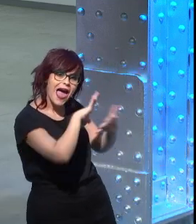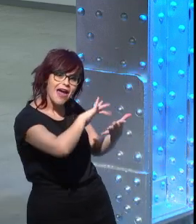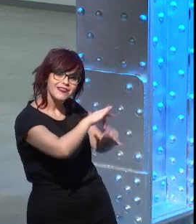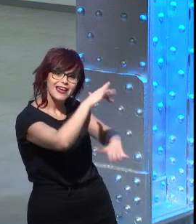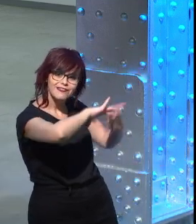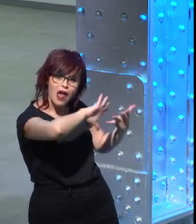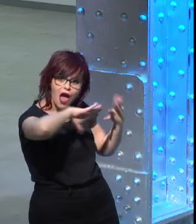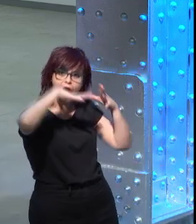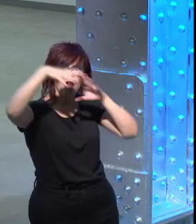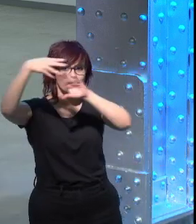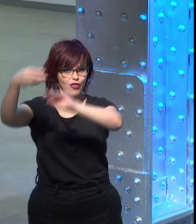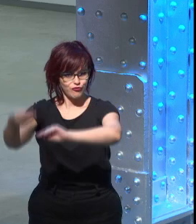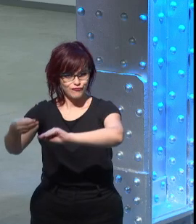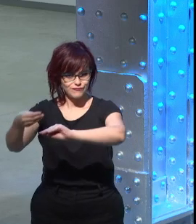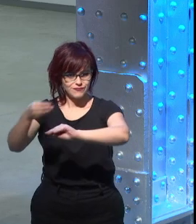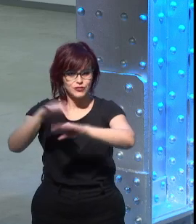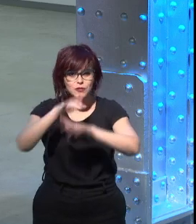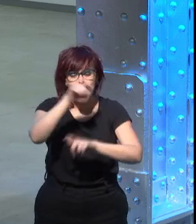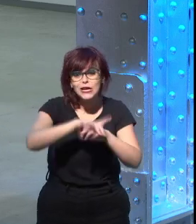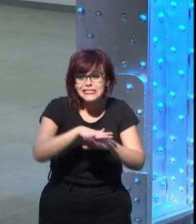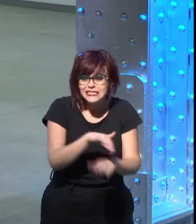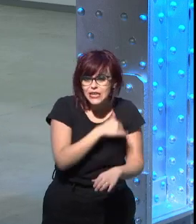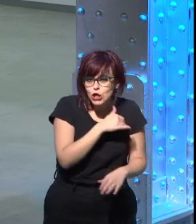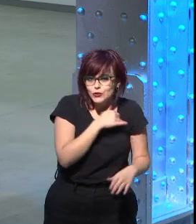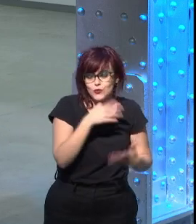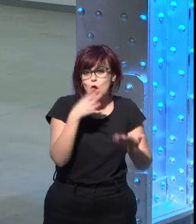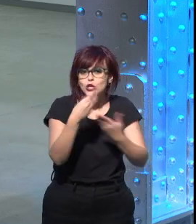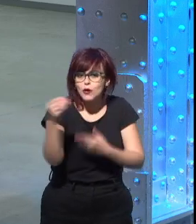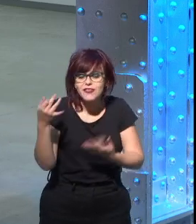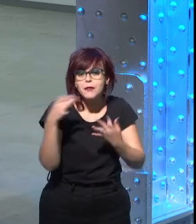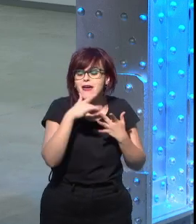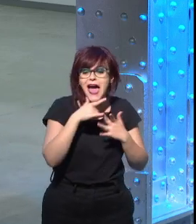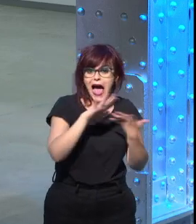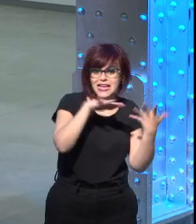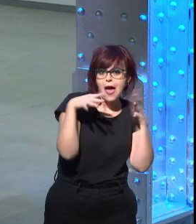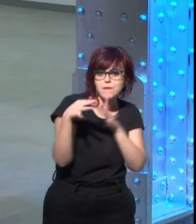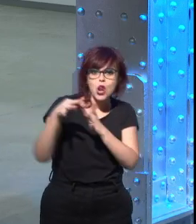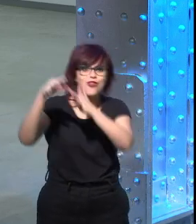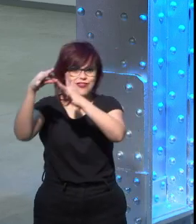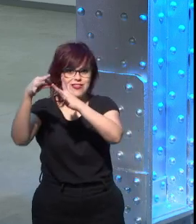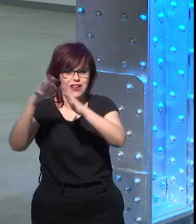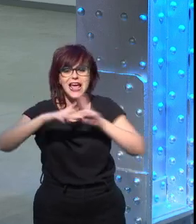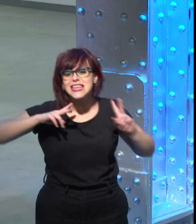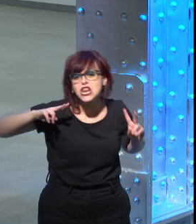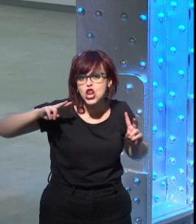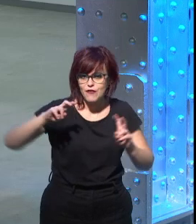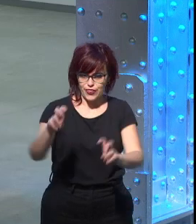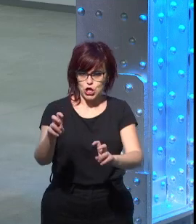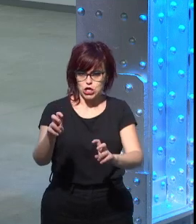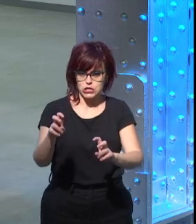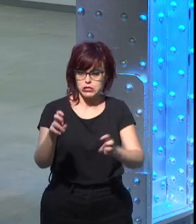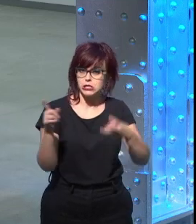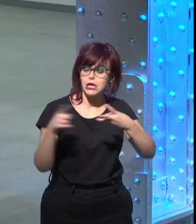transformasen. Ellos deberían estar liderando el cambio. Es fundamental. La innovación.